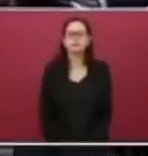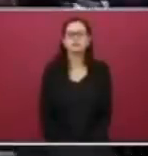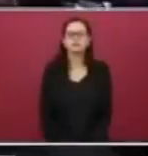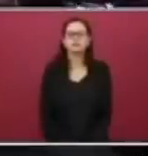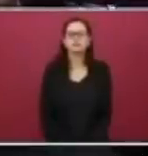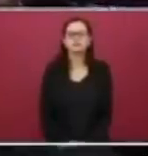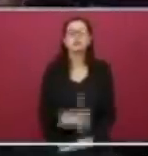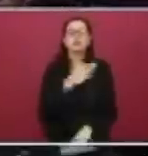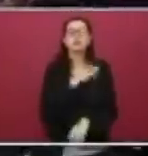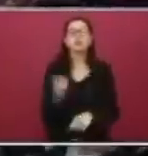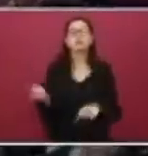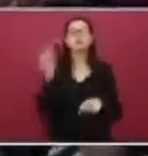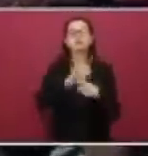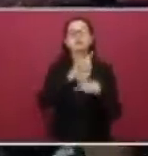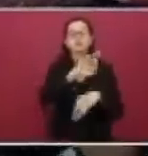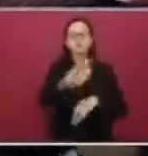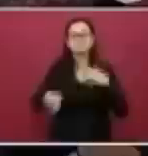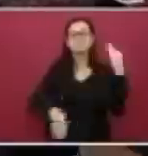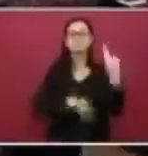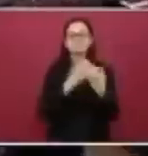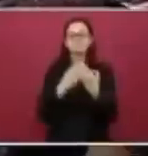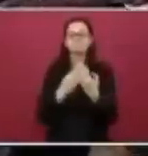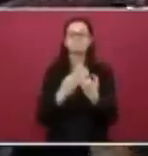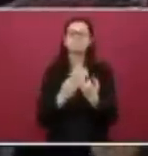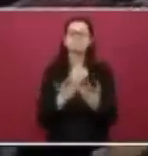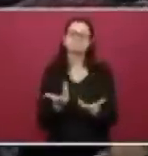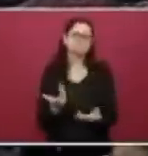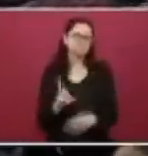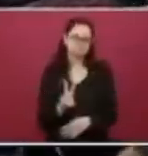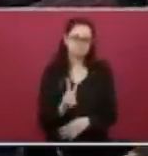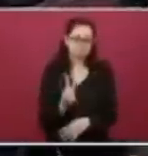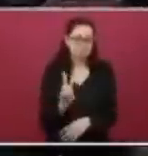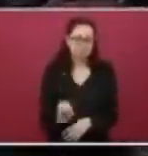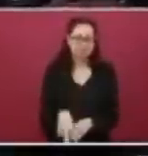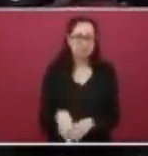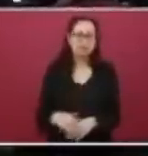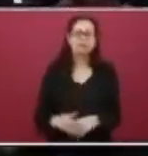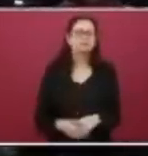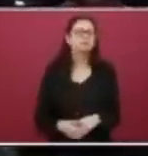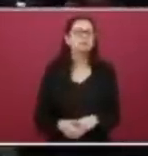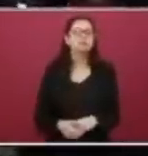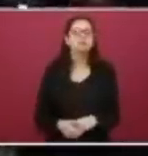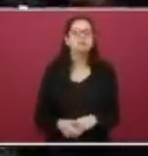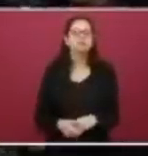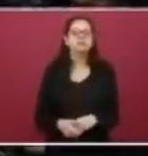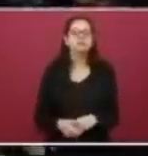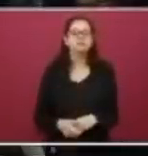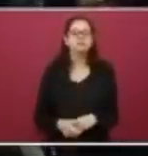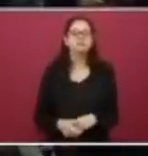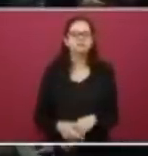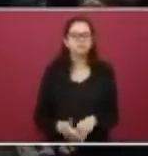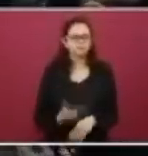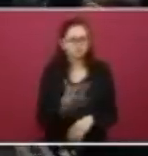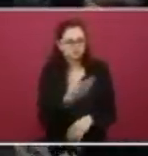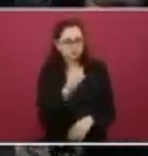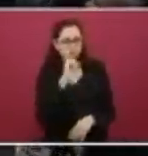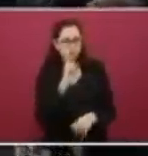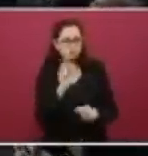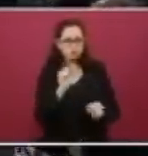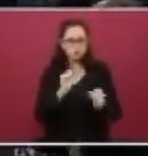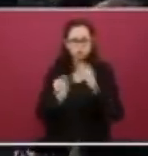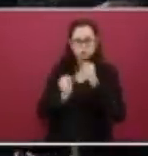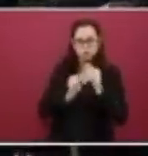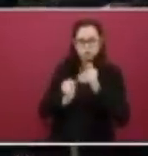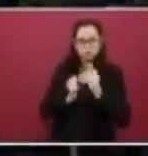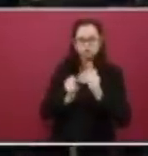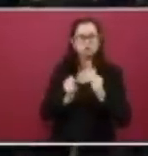buenos días a todos efectivamente como bien lo pregunto la reportera hay dos tipos